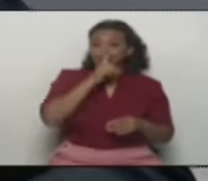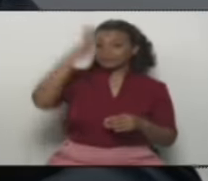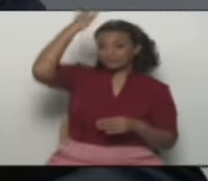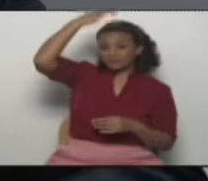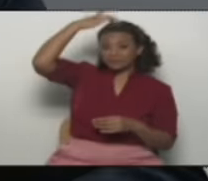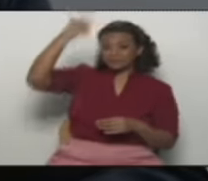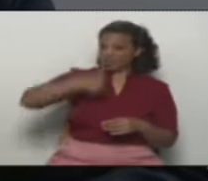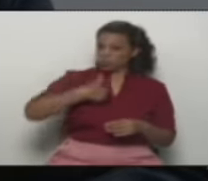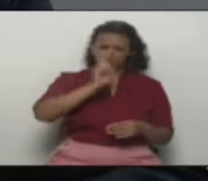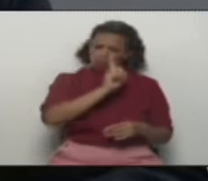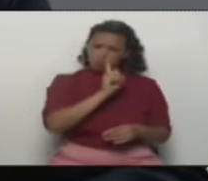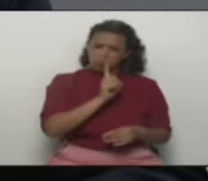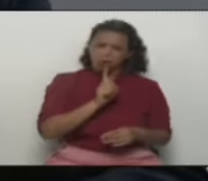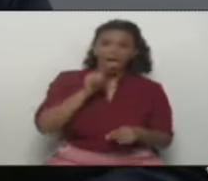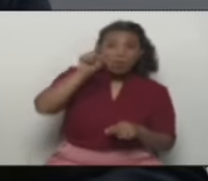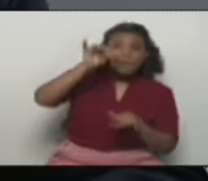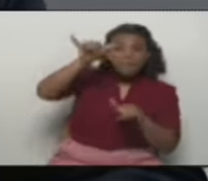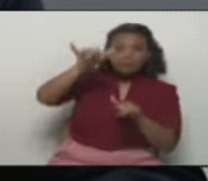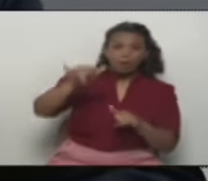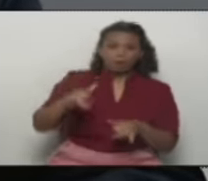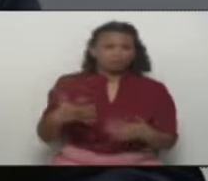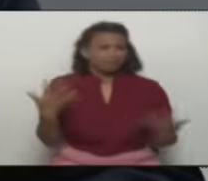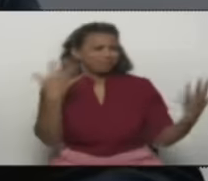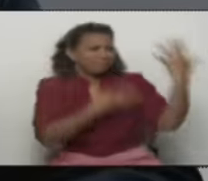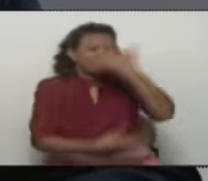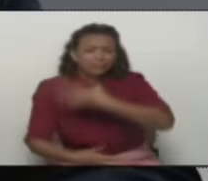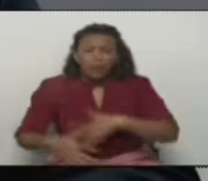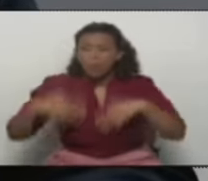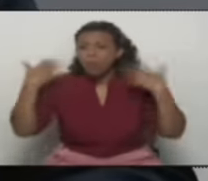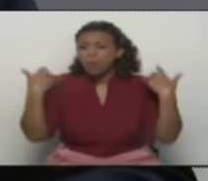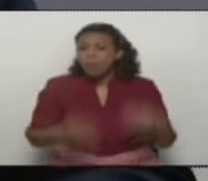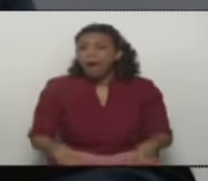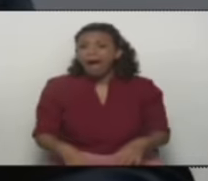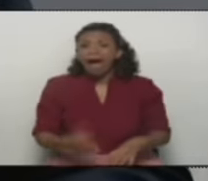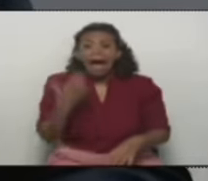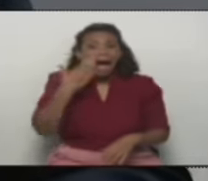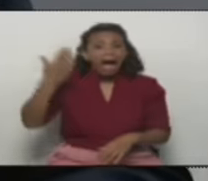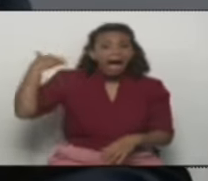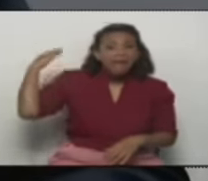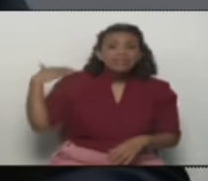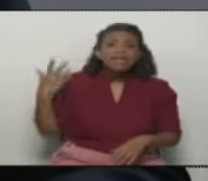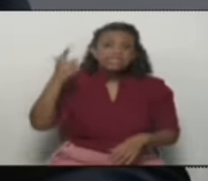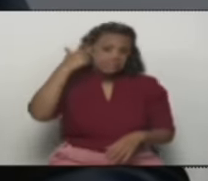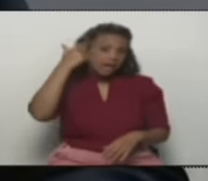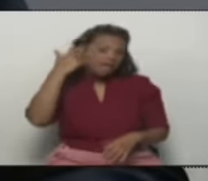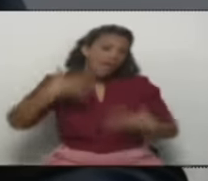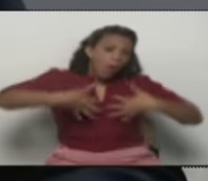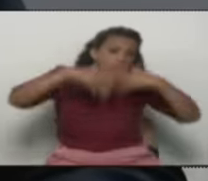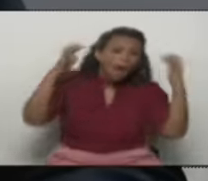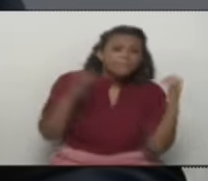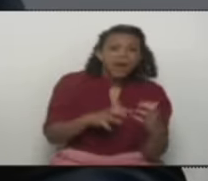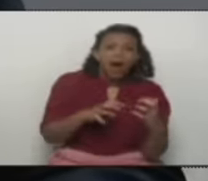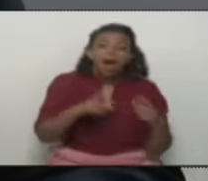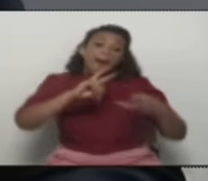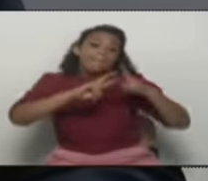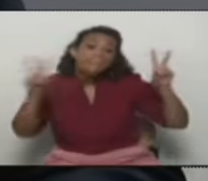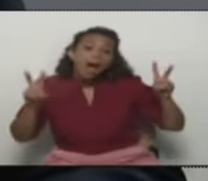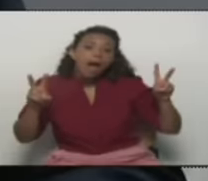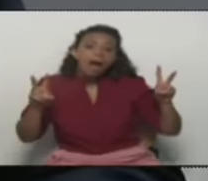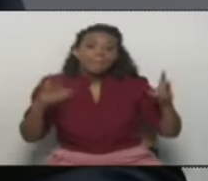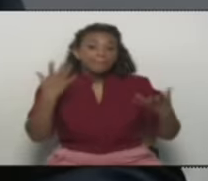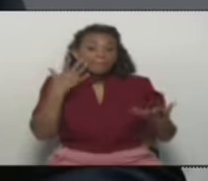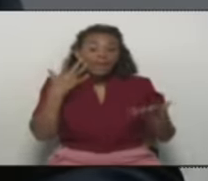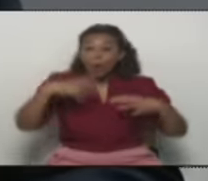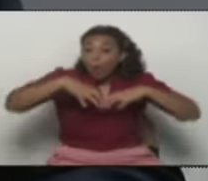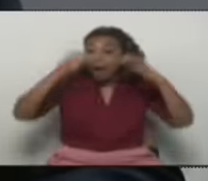punto interesante de esto. Este mundo es tan complejo hoy que antes más o menos se sabía cuando había guerra y cuando había paz. Pero como